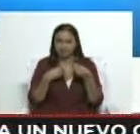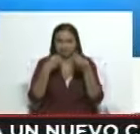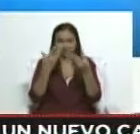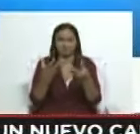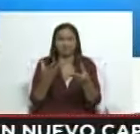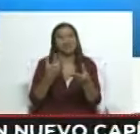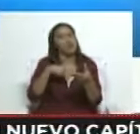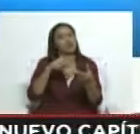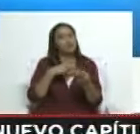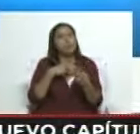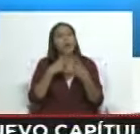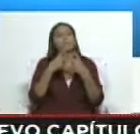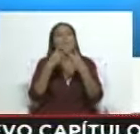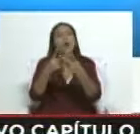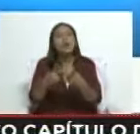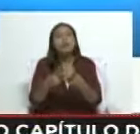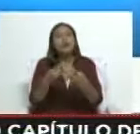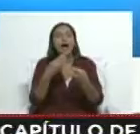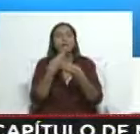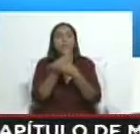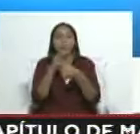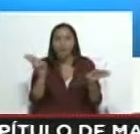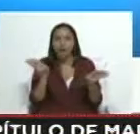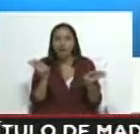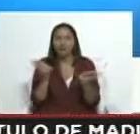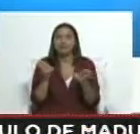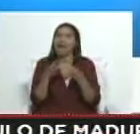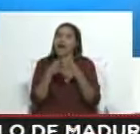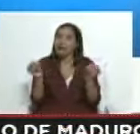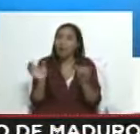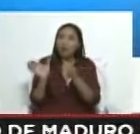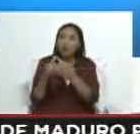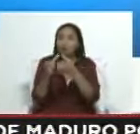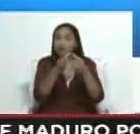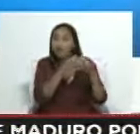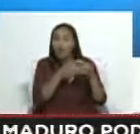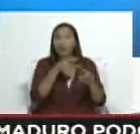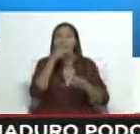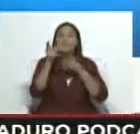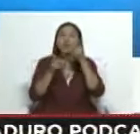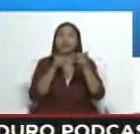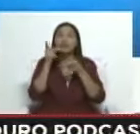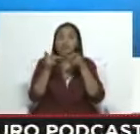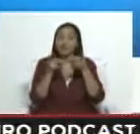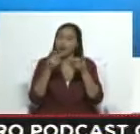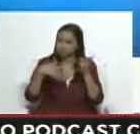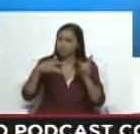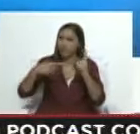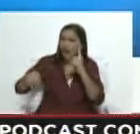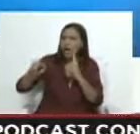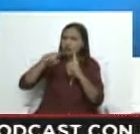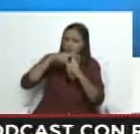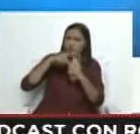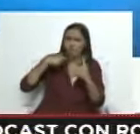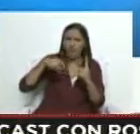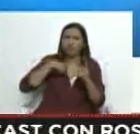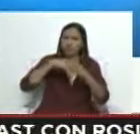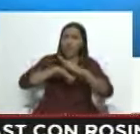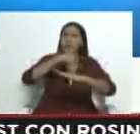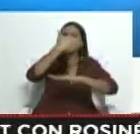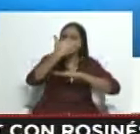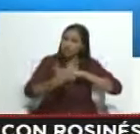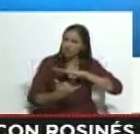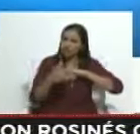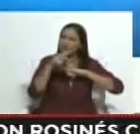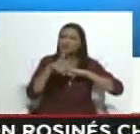popular. Les ofrecemos a todas las organizaciones políticas que se sumen a este proyecto de